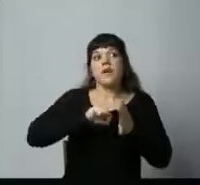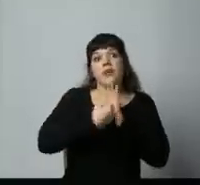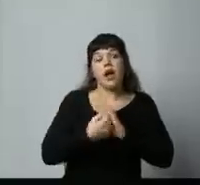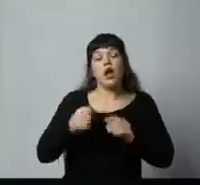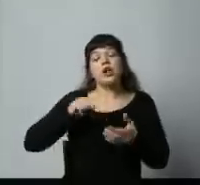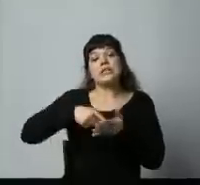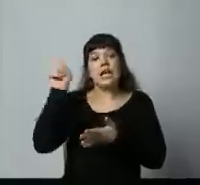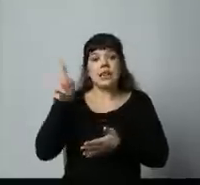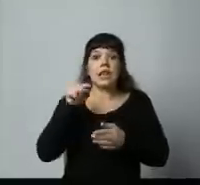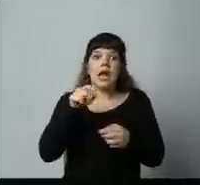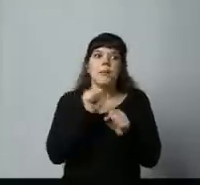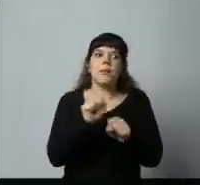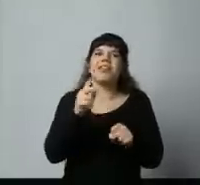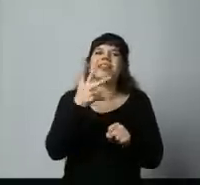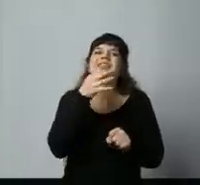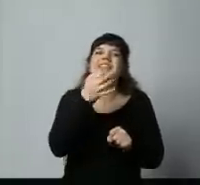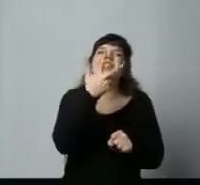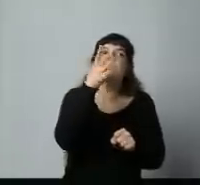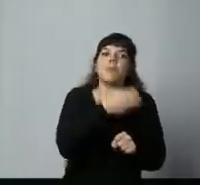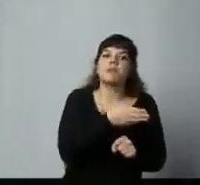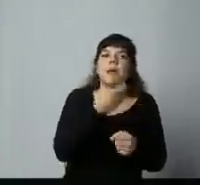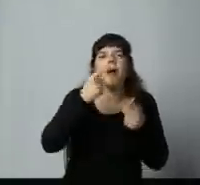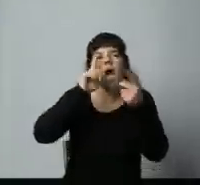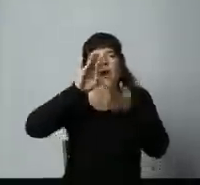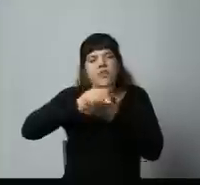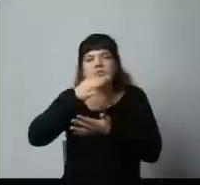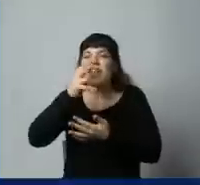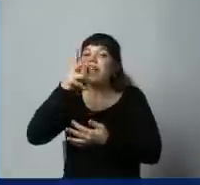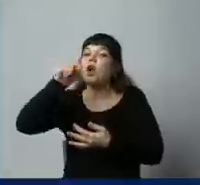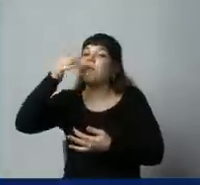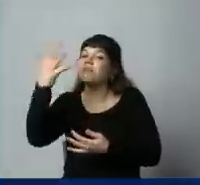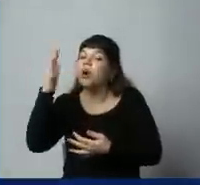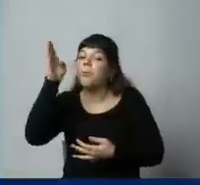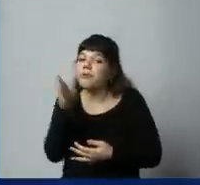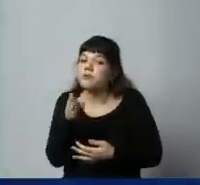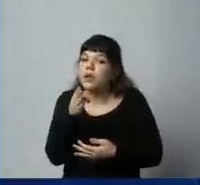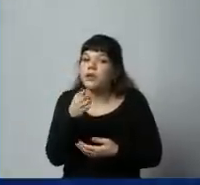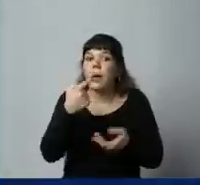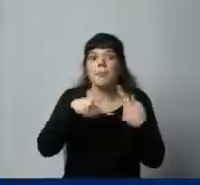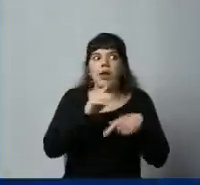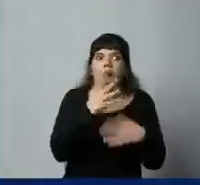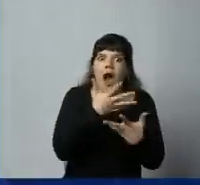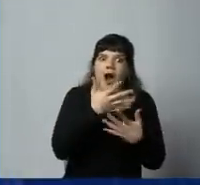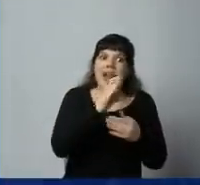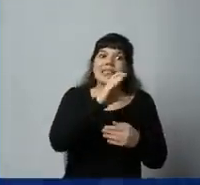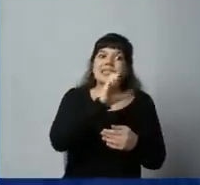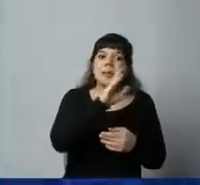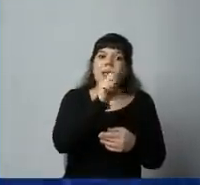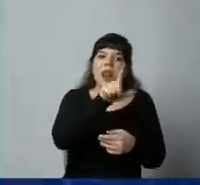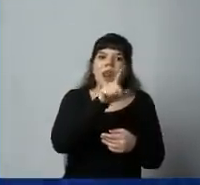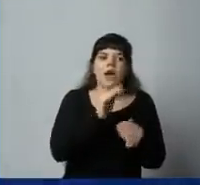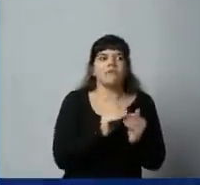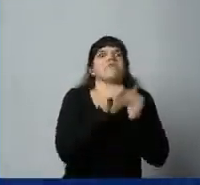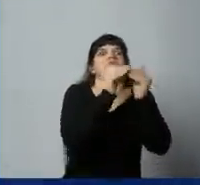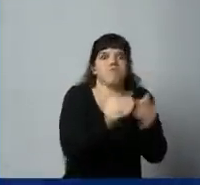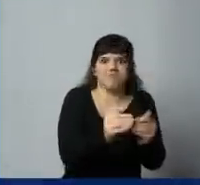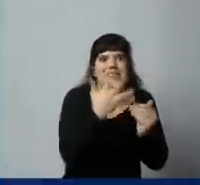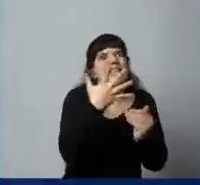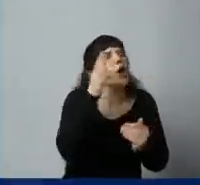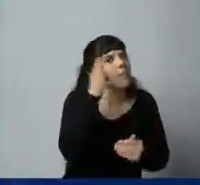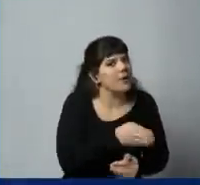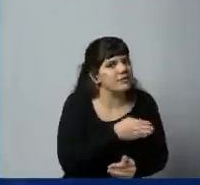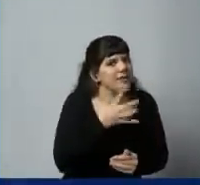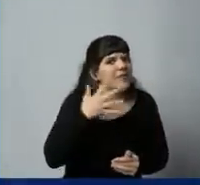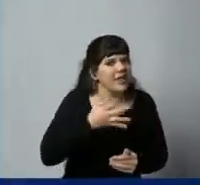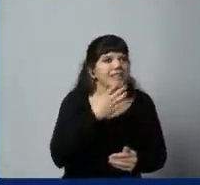de 3% la caída después se actualizó a 3,5 la cepal acá da un paso más eh Y dice Bueno en realidad va